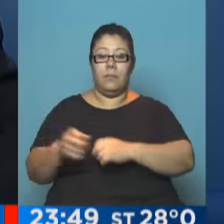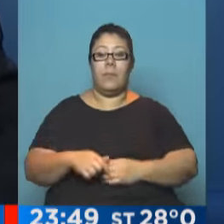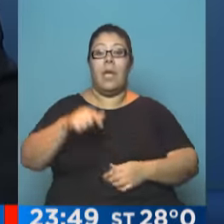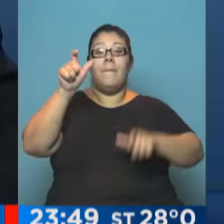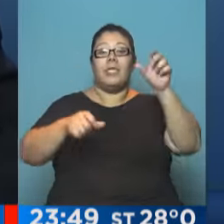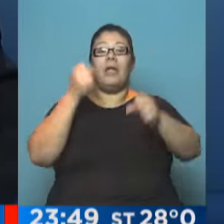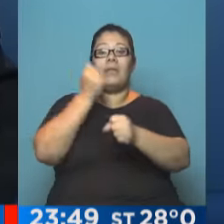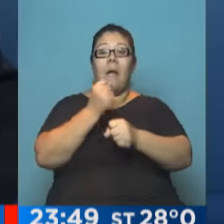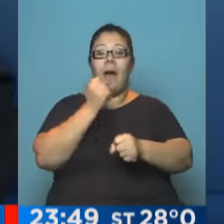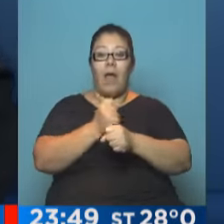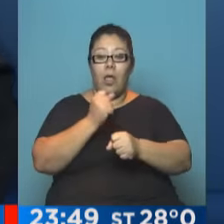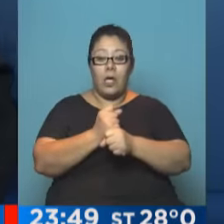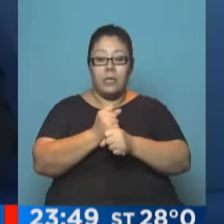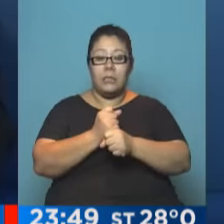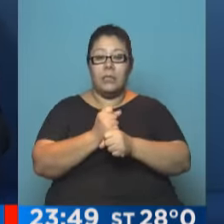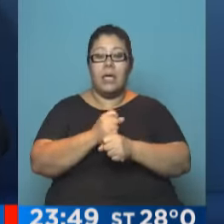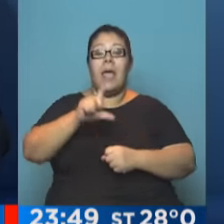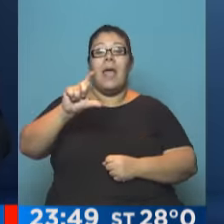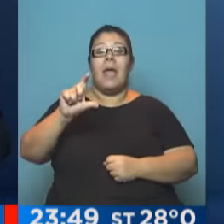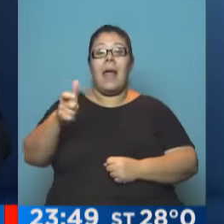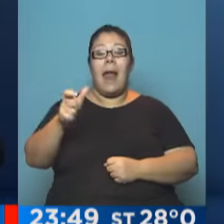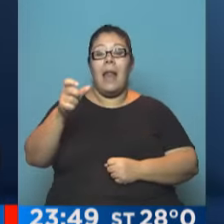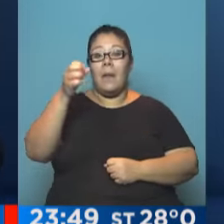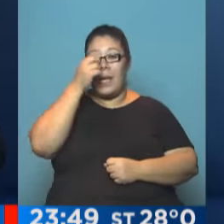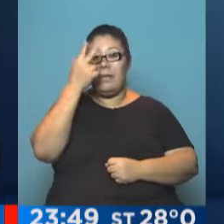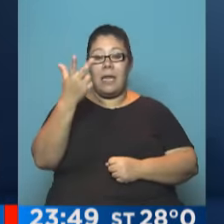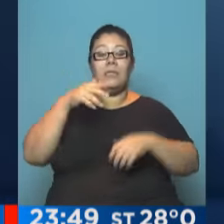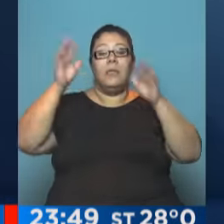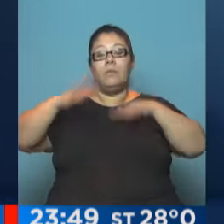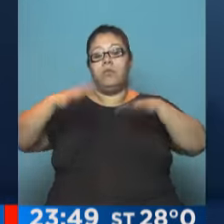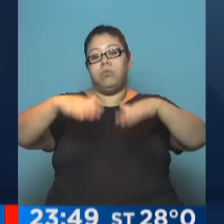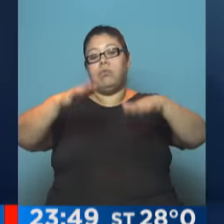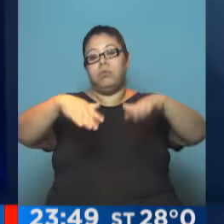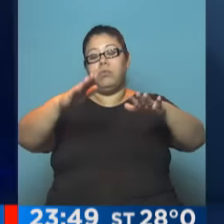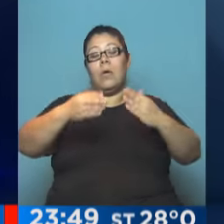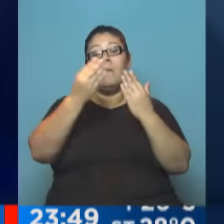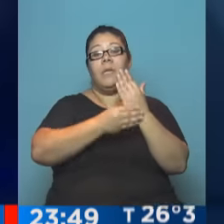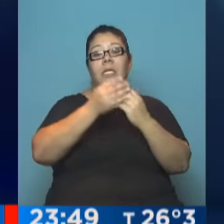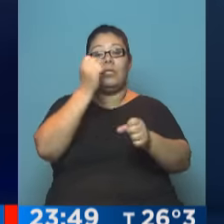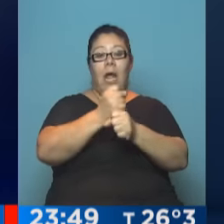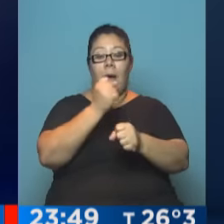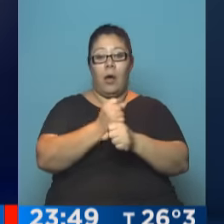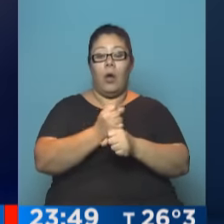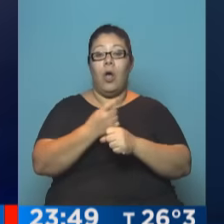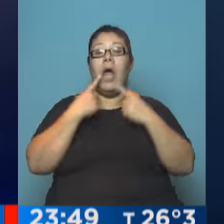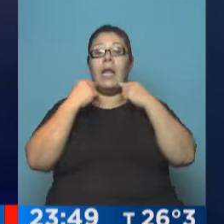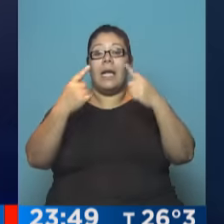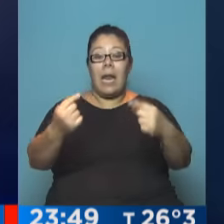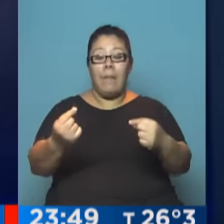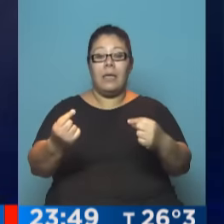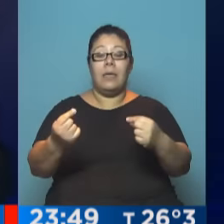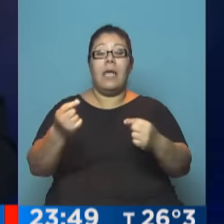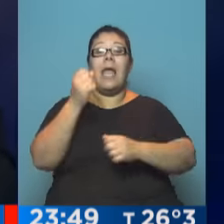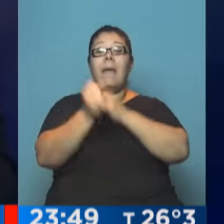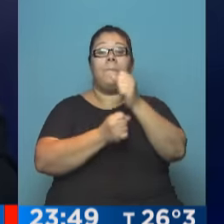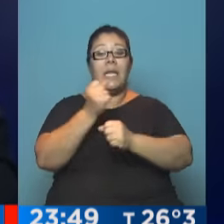Trabajadores del grupo de medios 23 marcharon al Ministerio de Trabajo, reclaman el vaciamiento de la empresa y el adeudamiento de